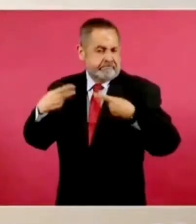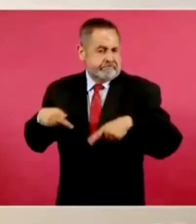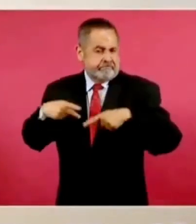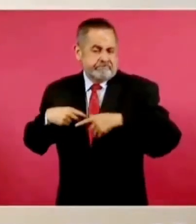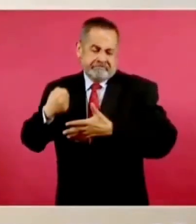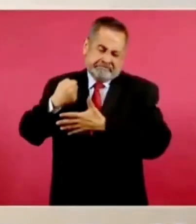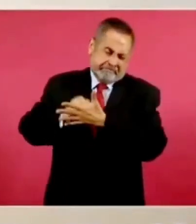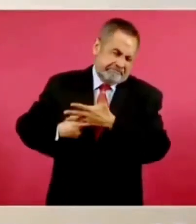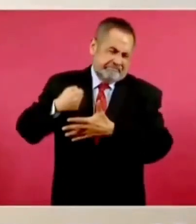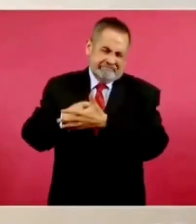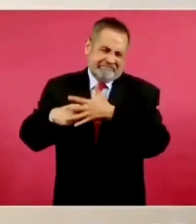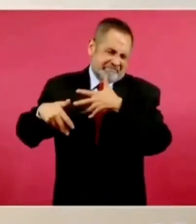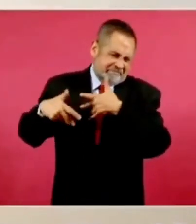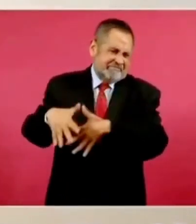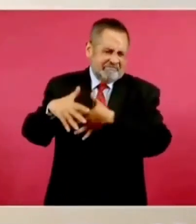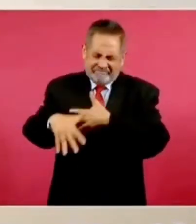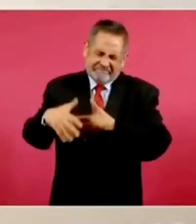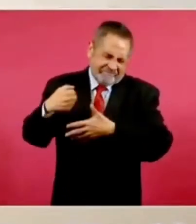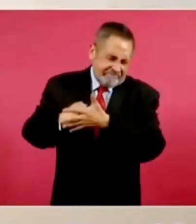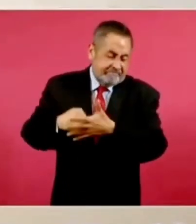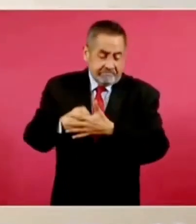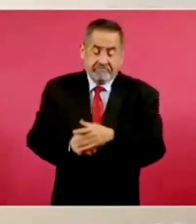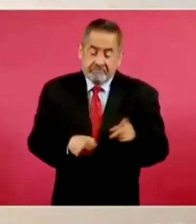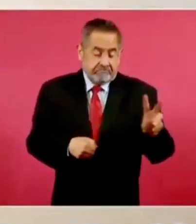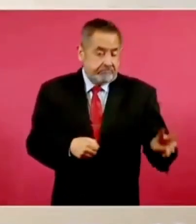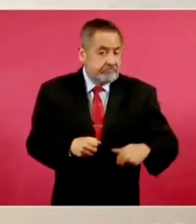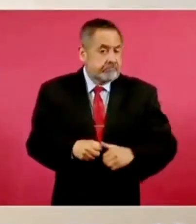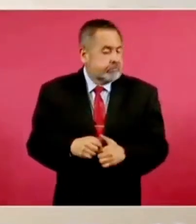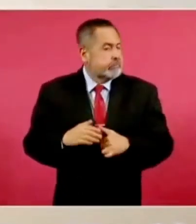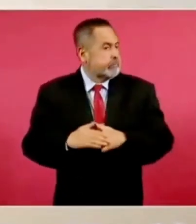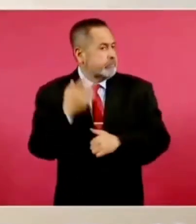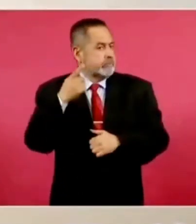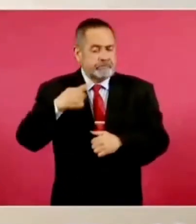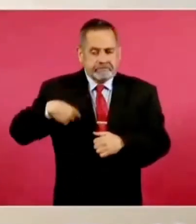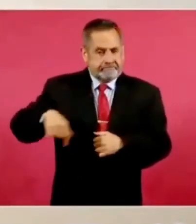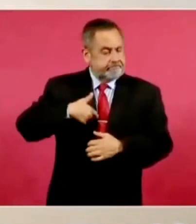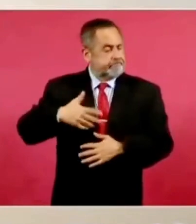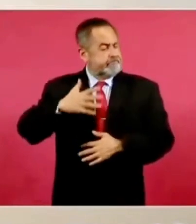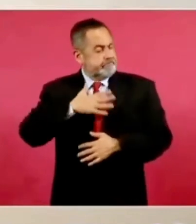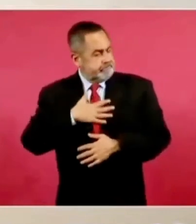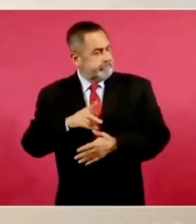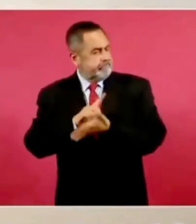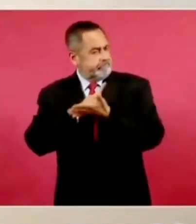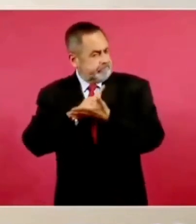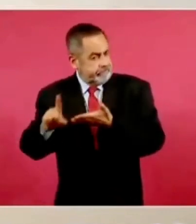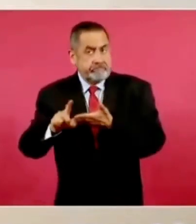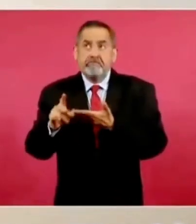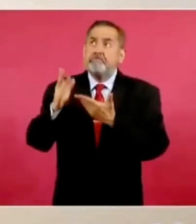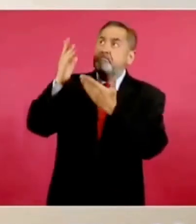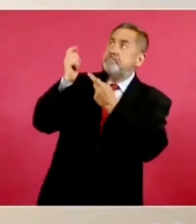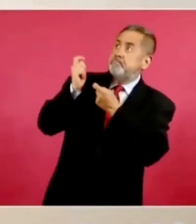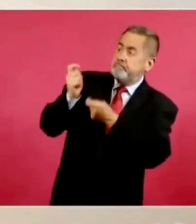y mucho más cuando se trata de recobrar derechos santos